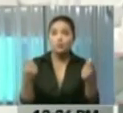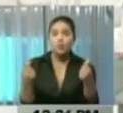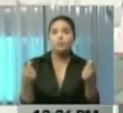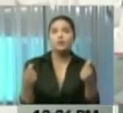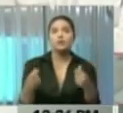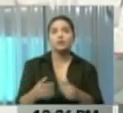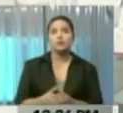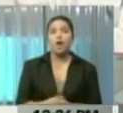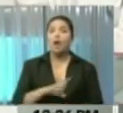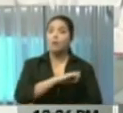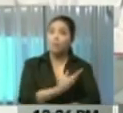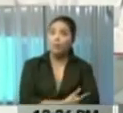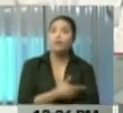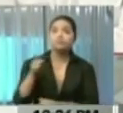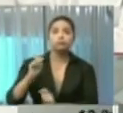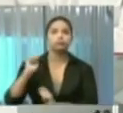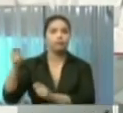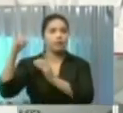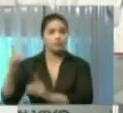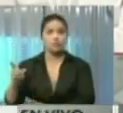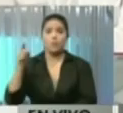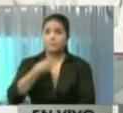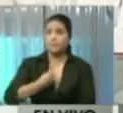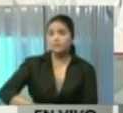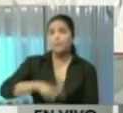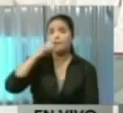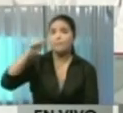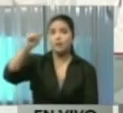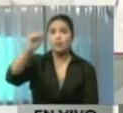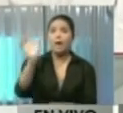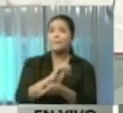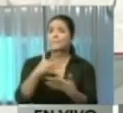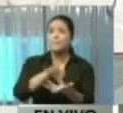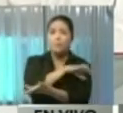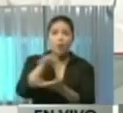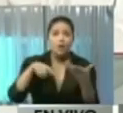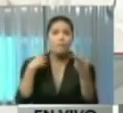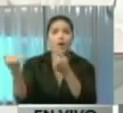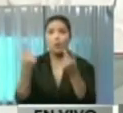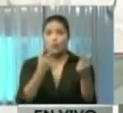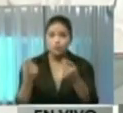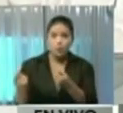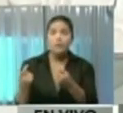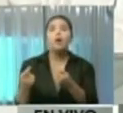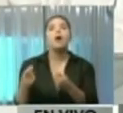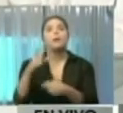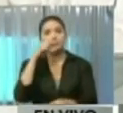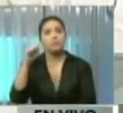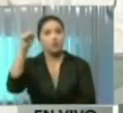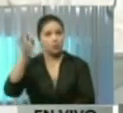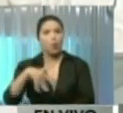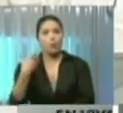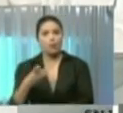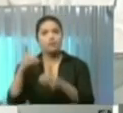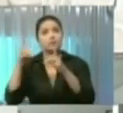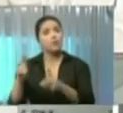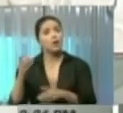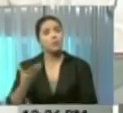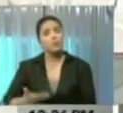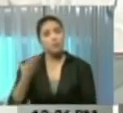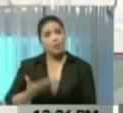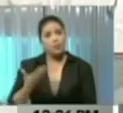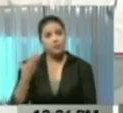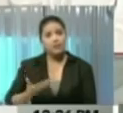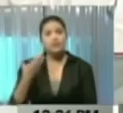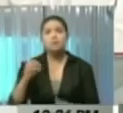poderes que tiene el presidente Nicolás Maduro, con la emergencia económica, él puede tomar esta serie de medidas que son fundamentales y